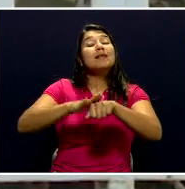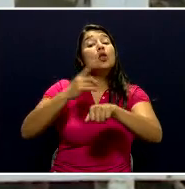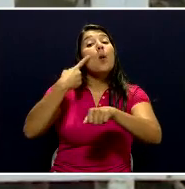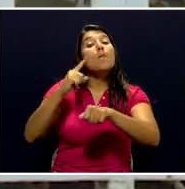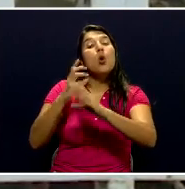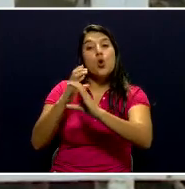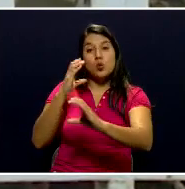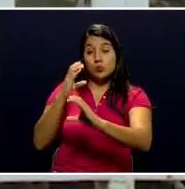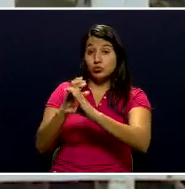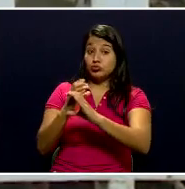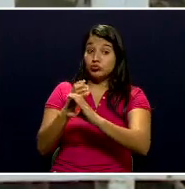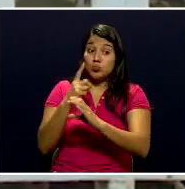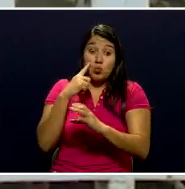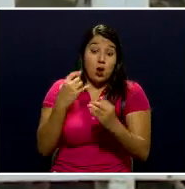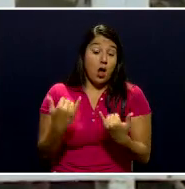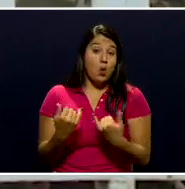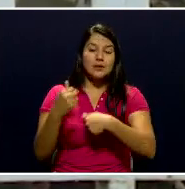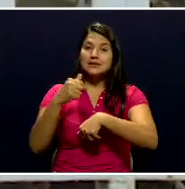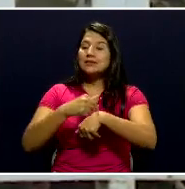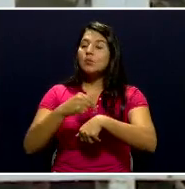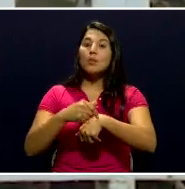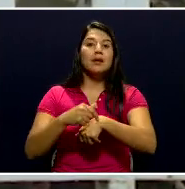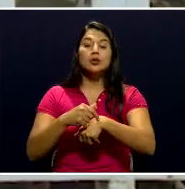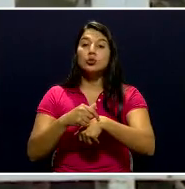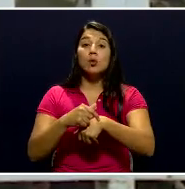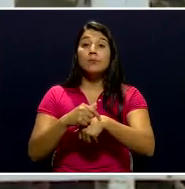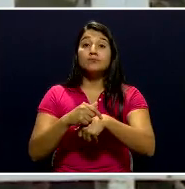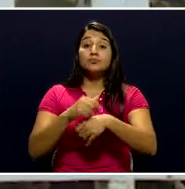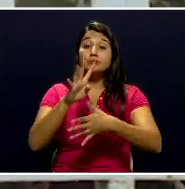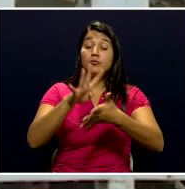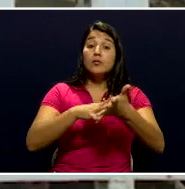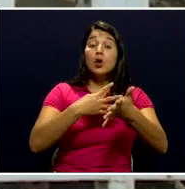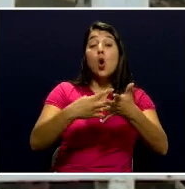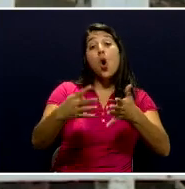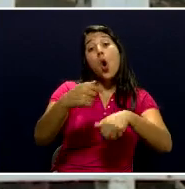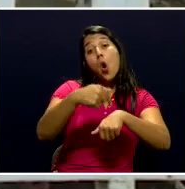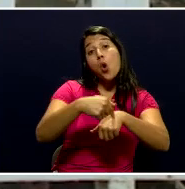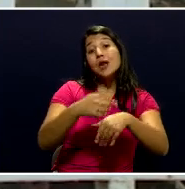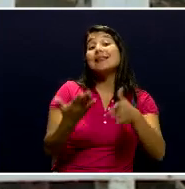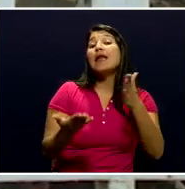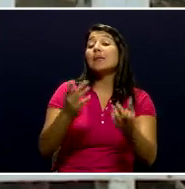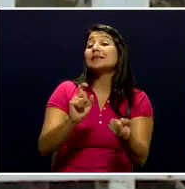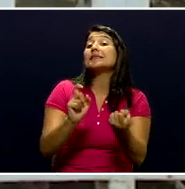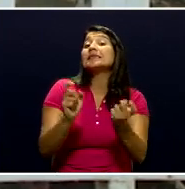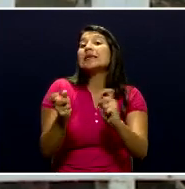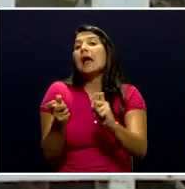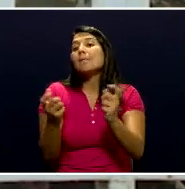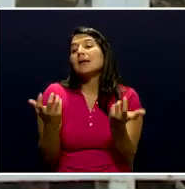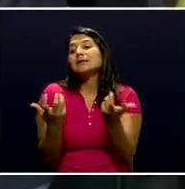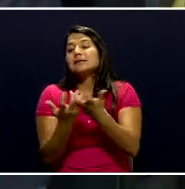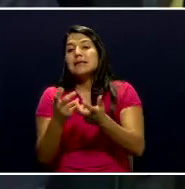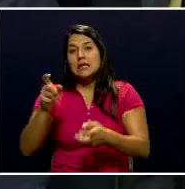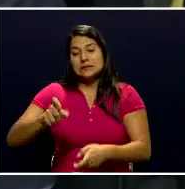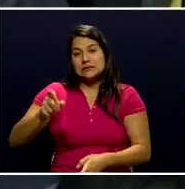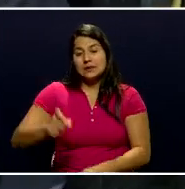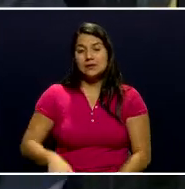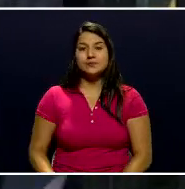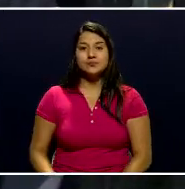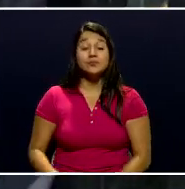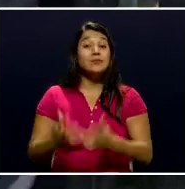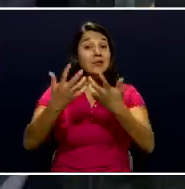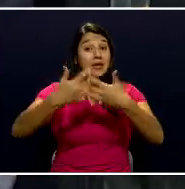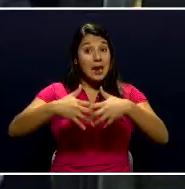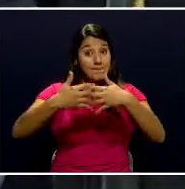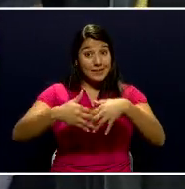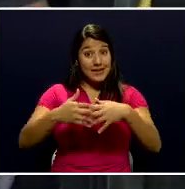por el momento que pasamos, los horarios muy probablemente vayan a ser adecuados a las necesidades del servicio. Las empresas que